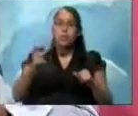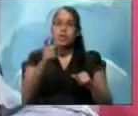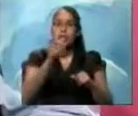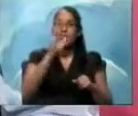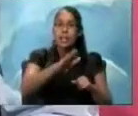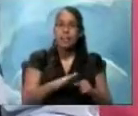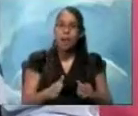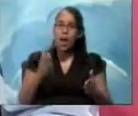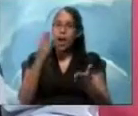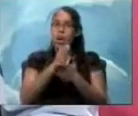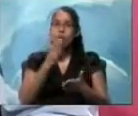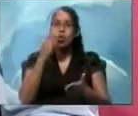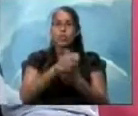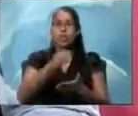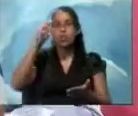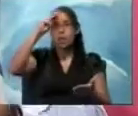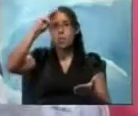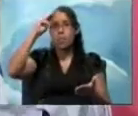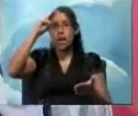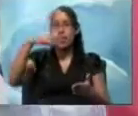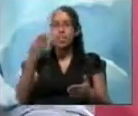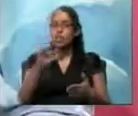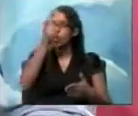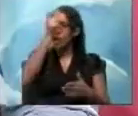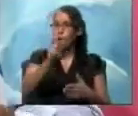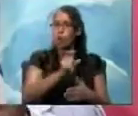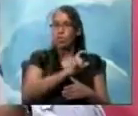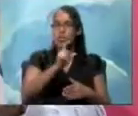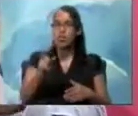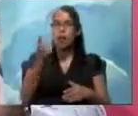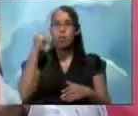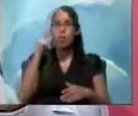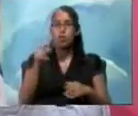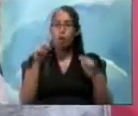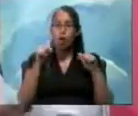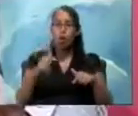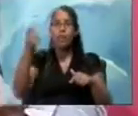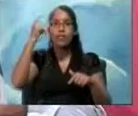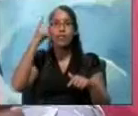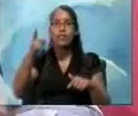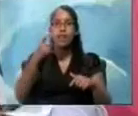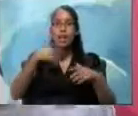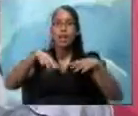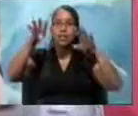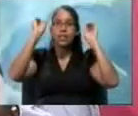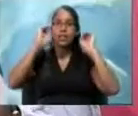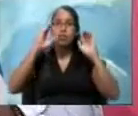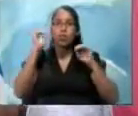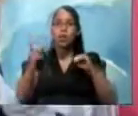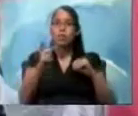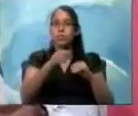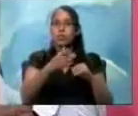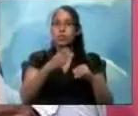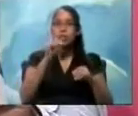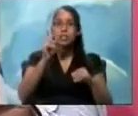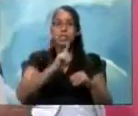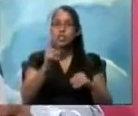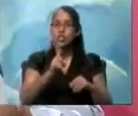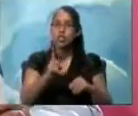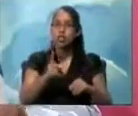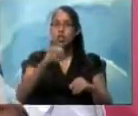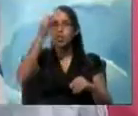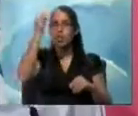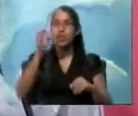estaban acusando al maestro que los crucificaran. Por eso hoy en día entendemos, las personas si no creen a la